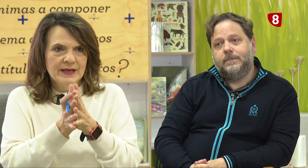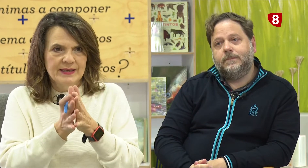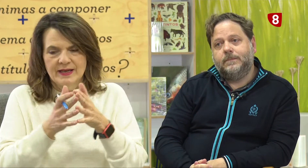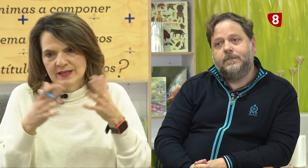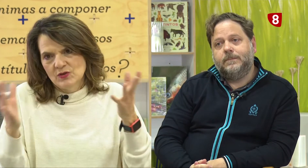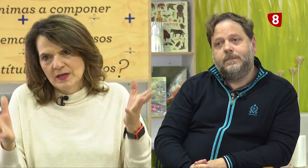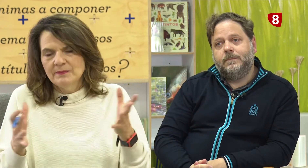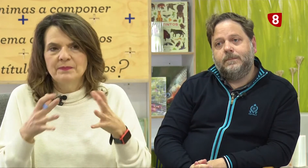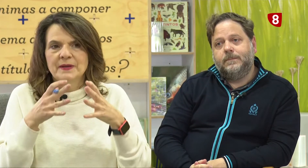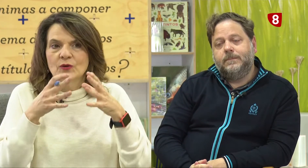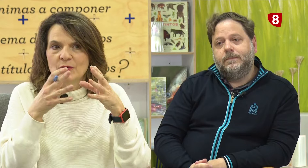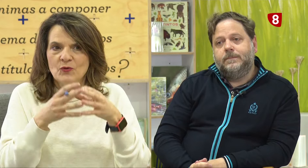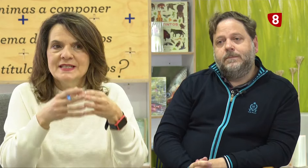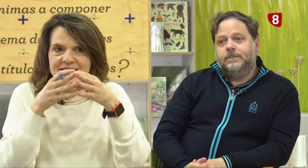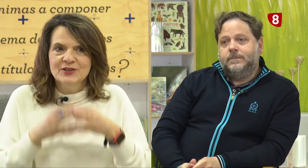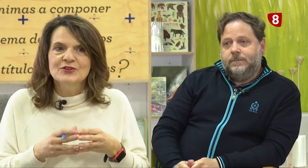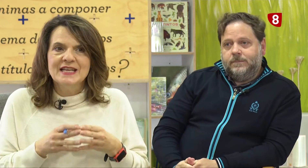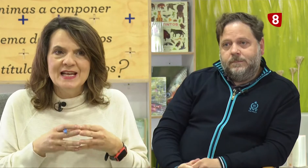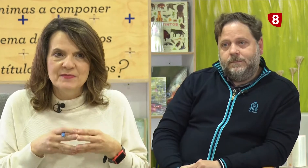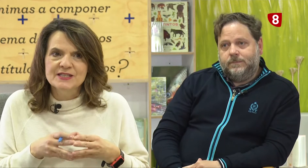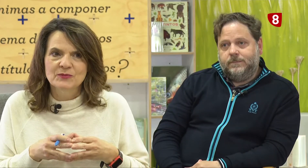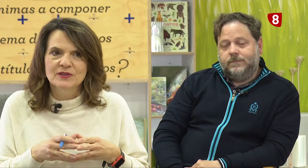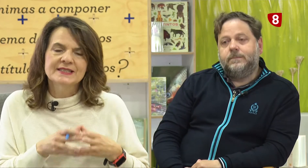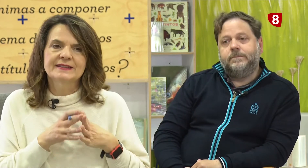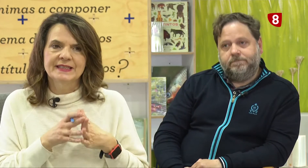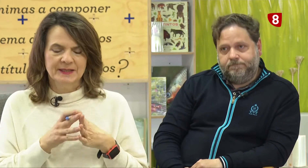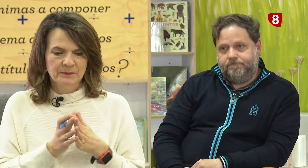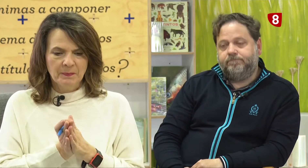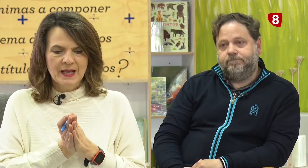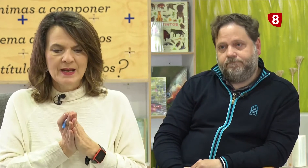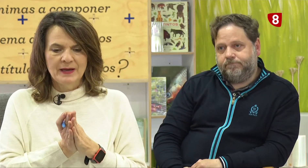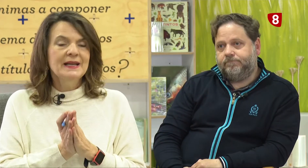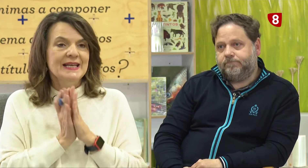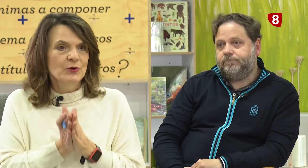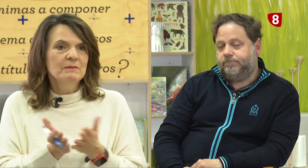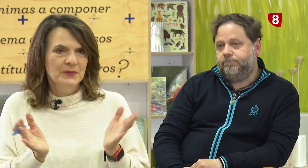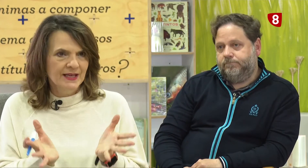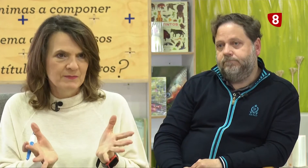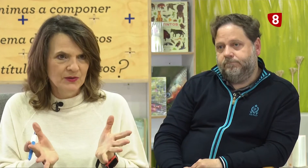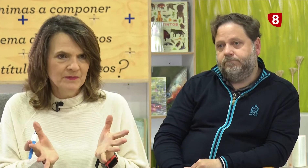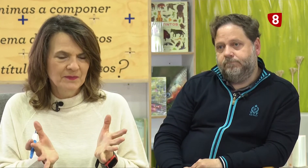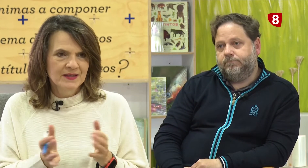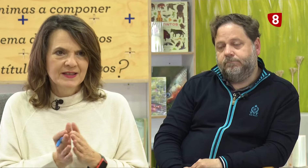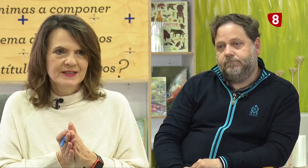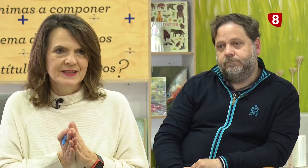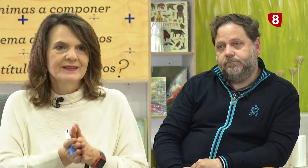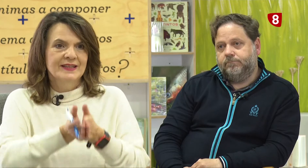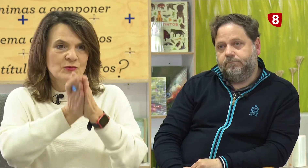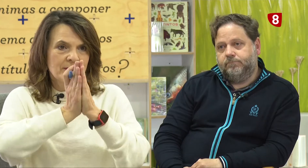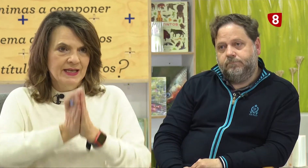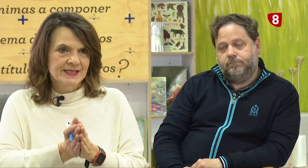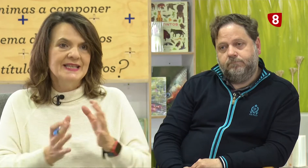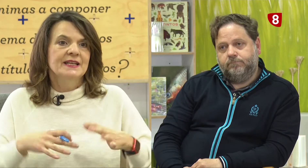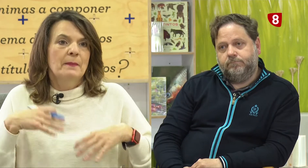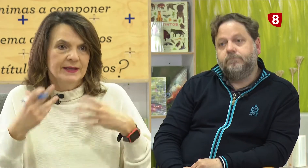palabra en cada idioma, pero que luego el signo no sea el mismo. Es decir, la palabra león, por ejemplo, se dice